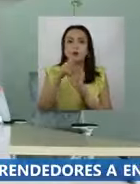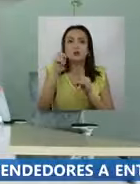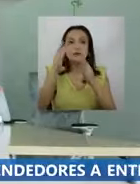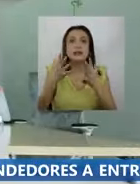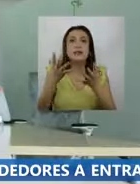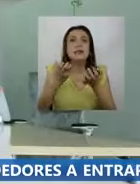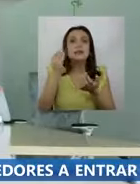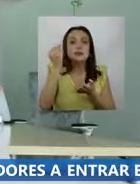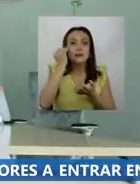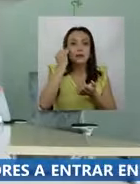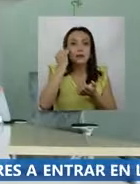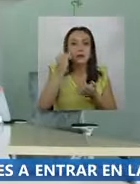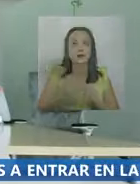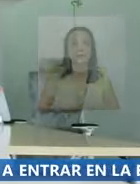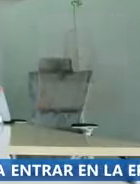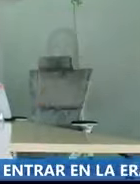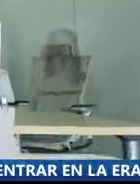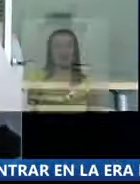saber.